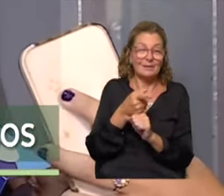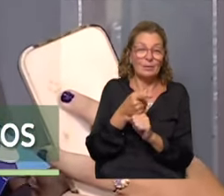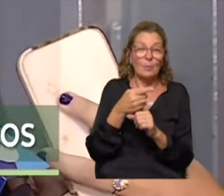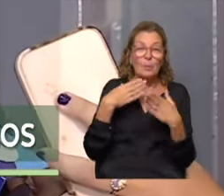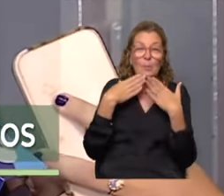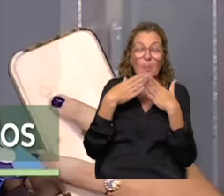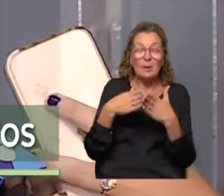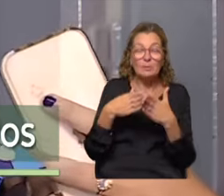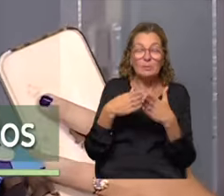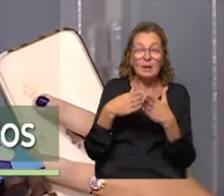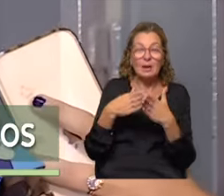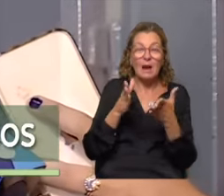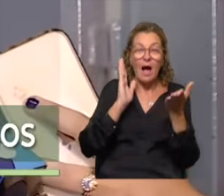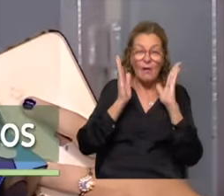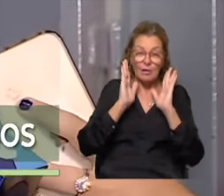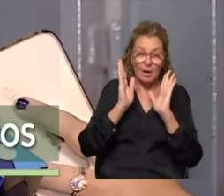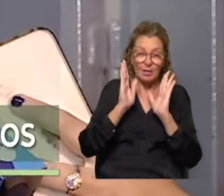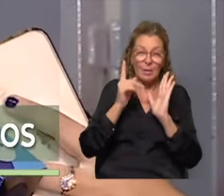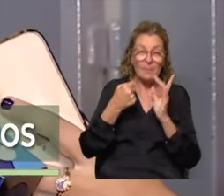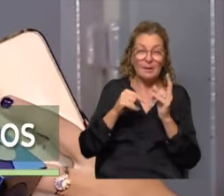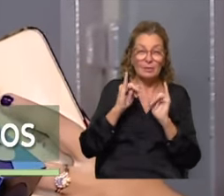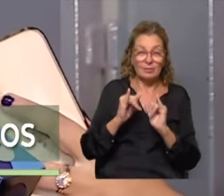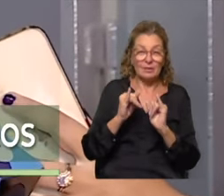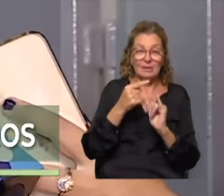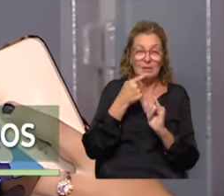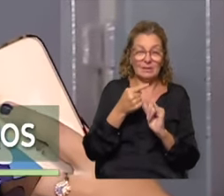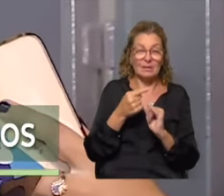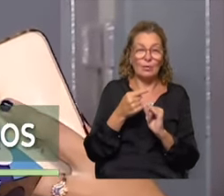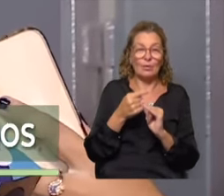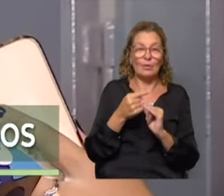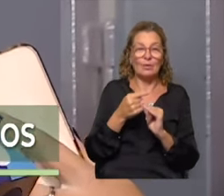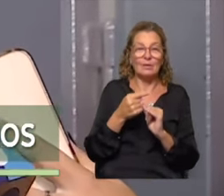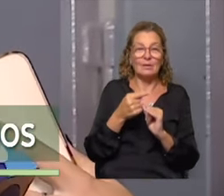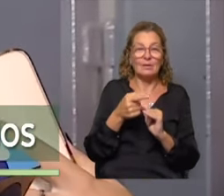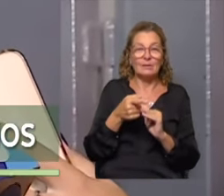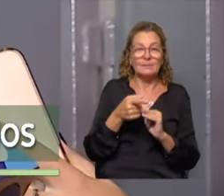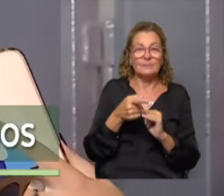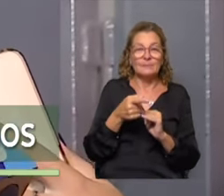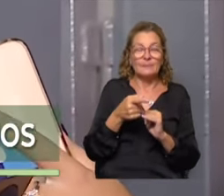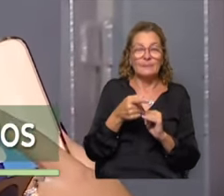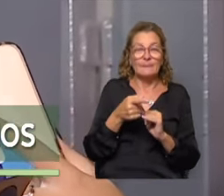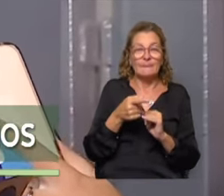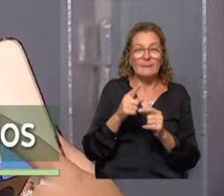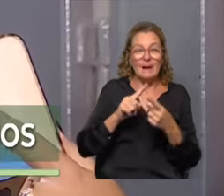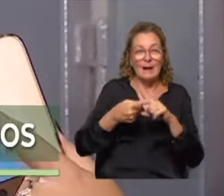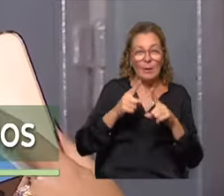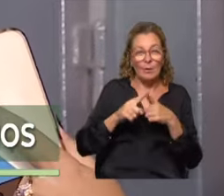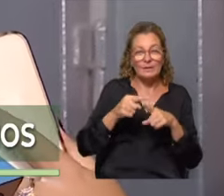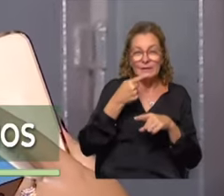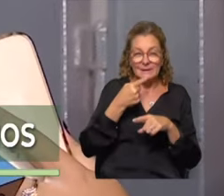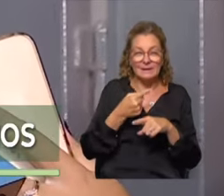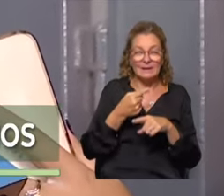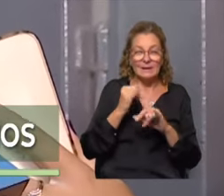lo puedan consultar quizás a la defensa de las víctimas, pero sí como concepto les indico que el acuerdo incluye